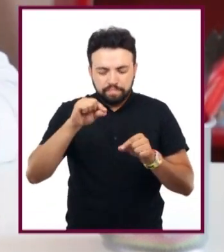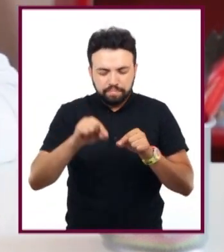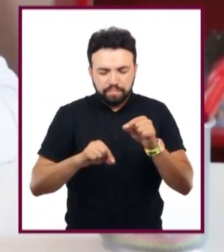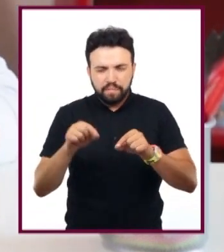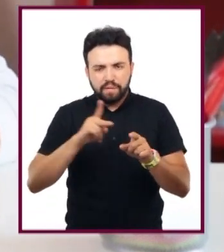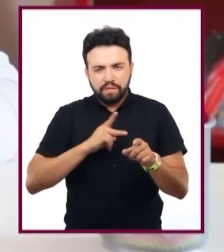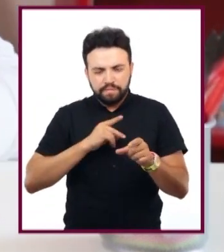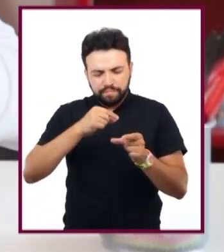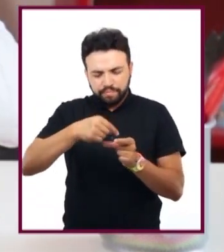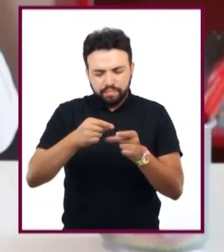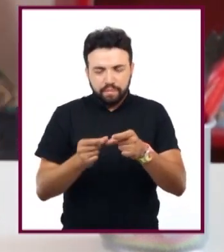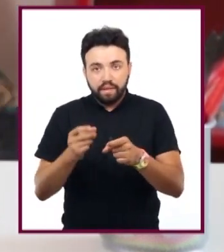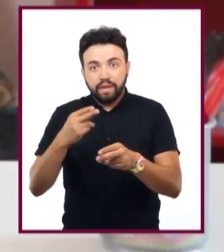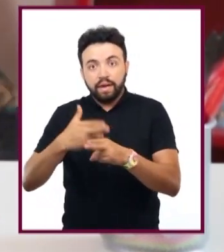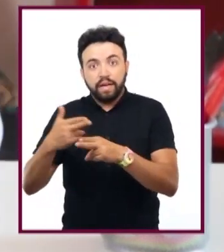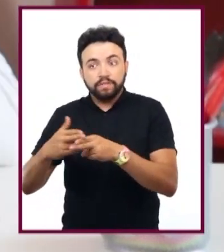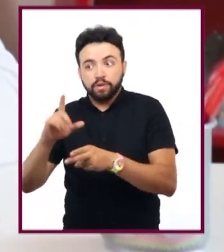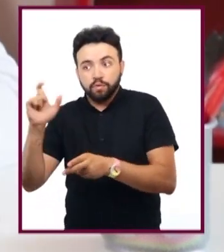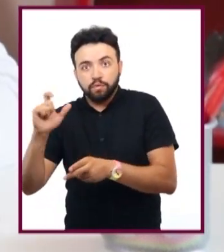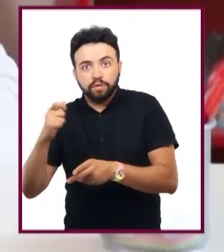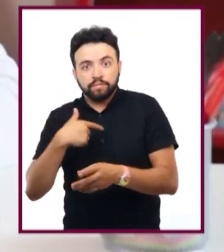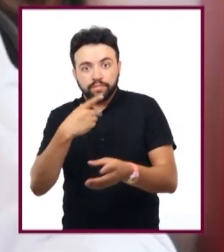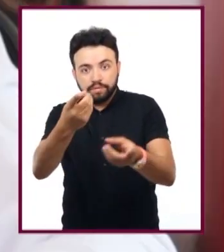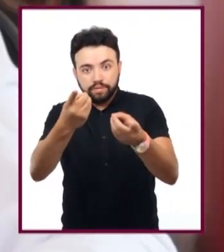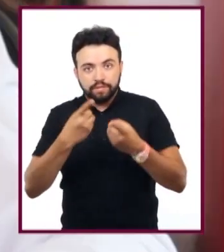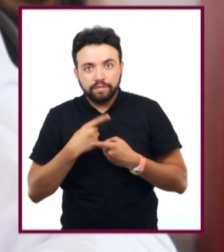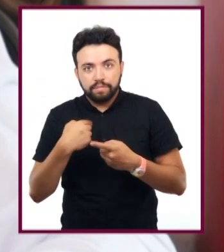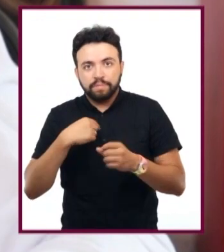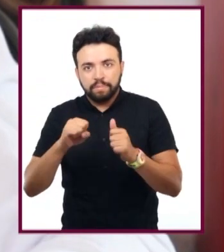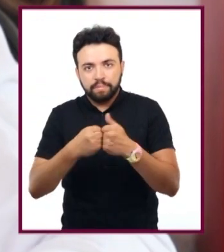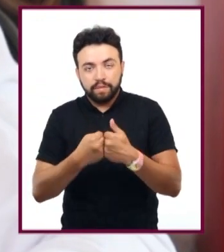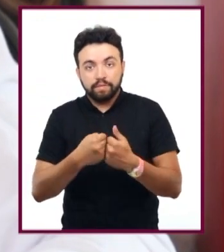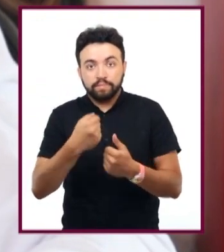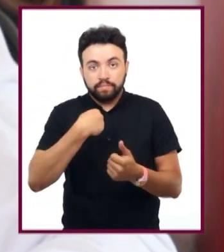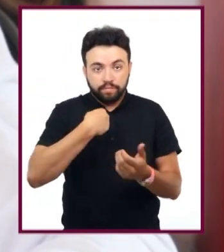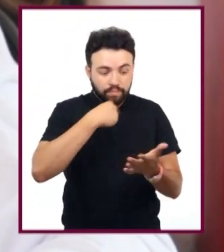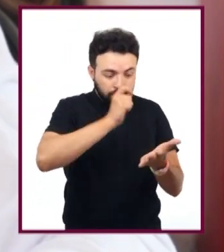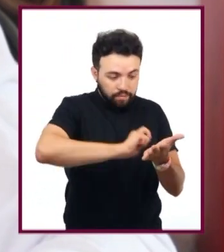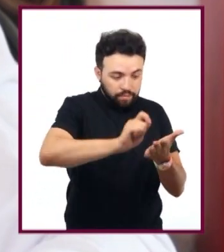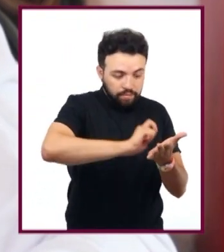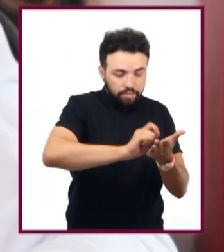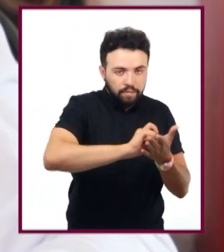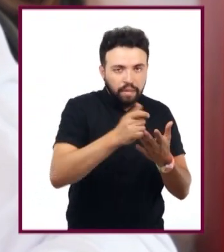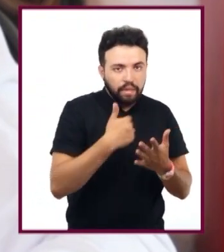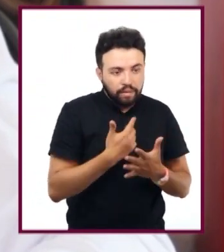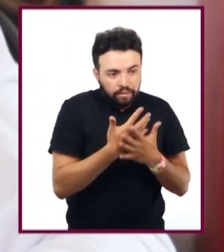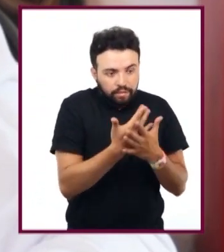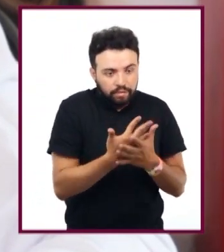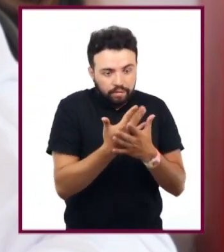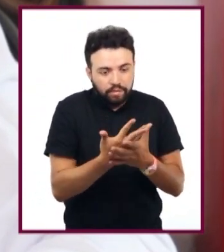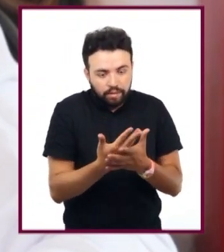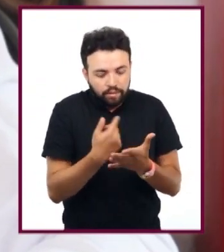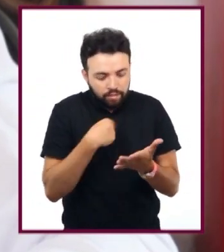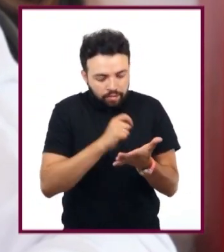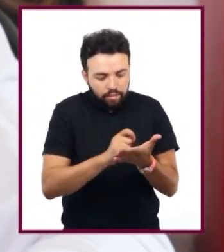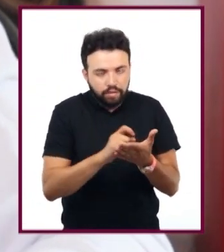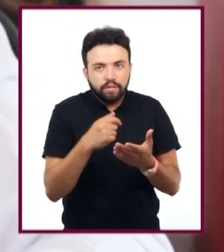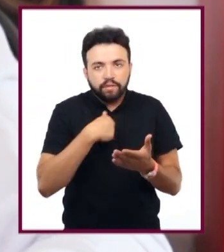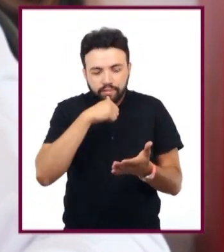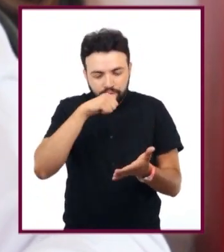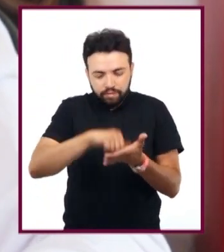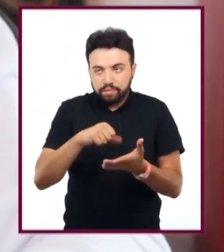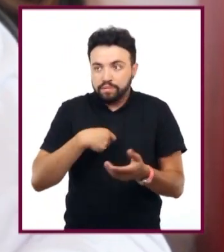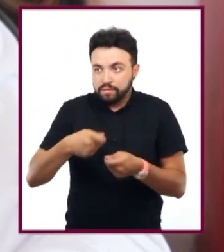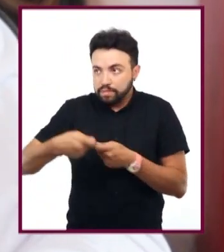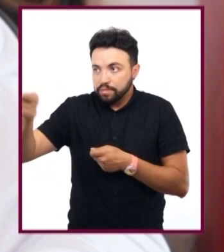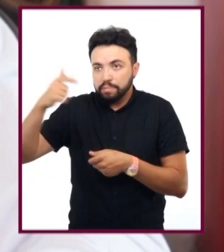avanzando con el rompecabezas hasta que me entregues mi pan. ¡Qué buena idea! En mi diario de la espera, yo estoy escribiendo todo lo que me pasa